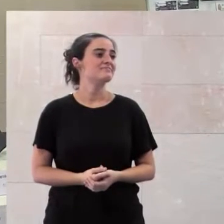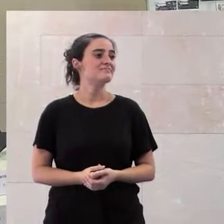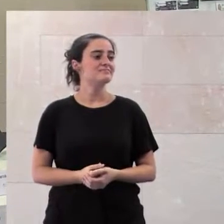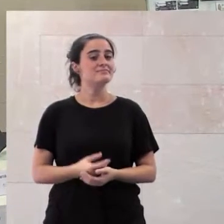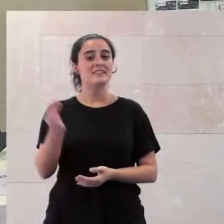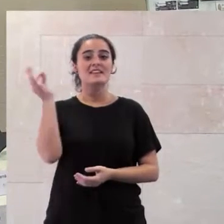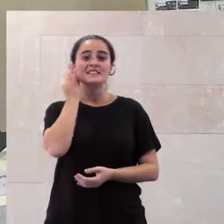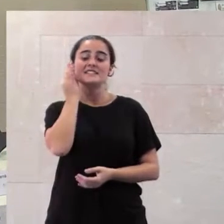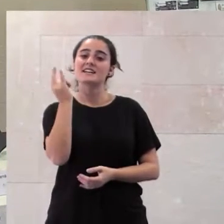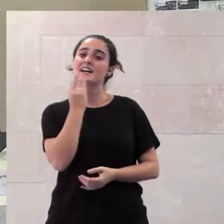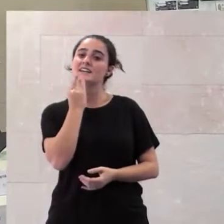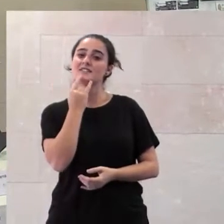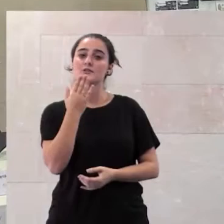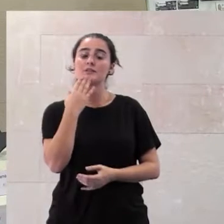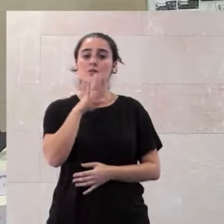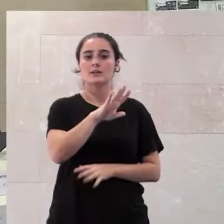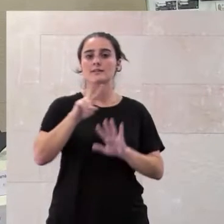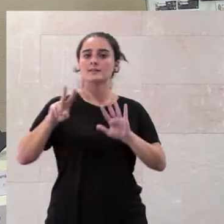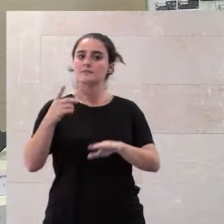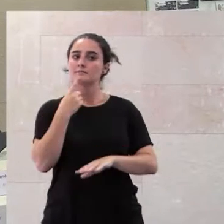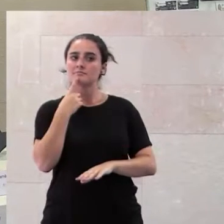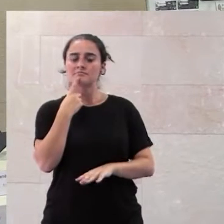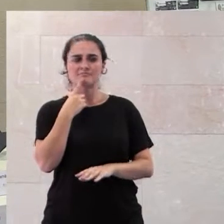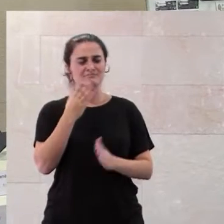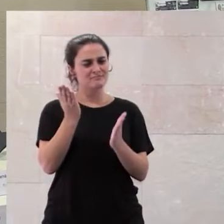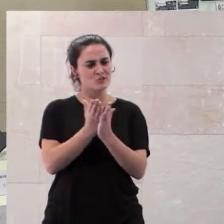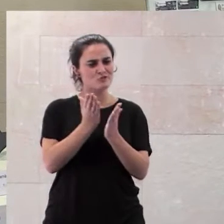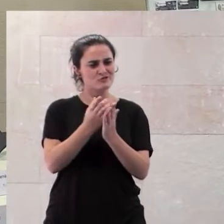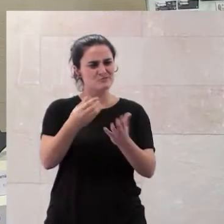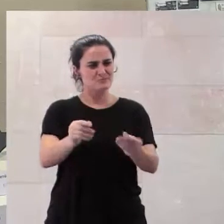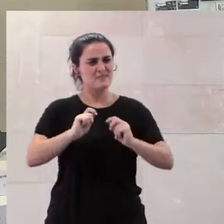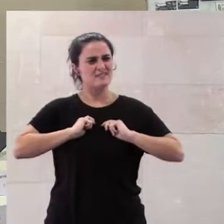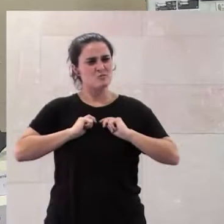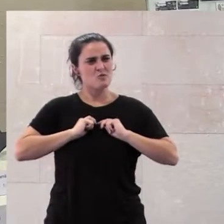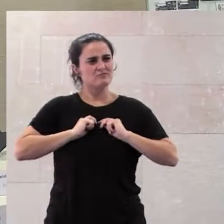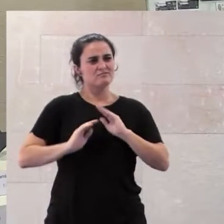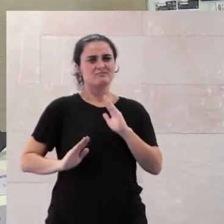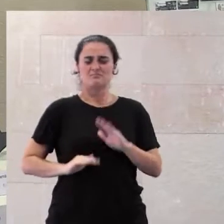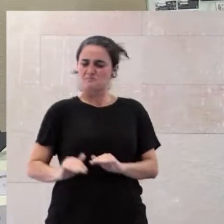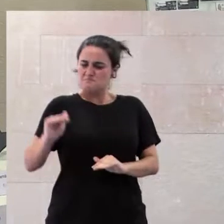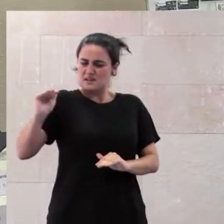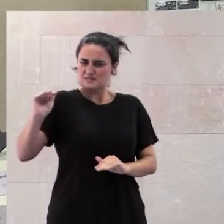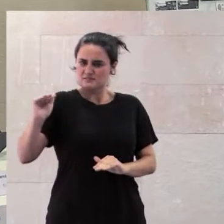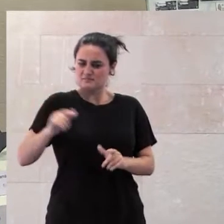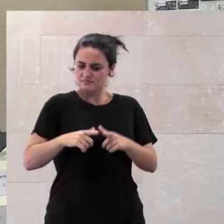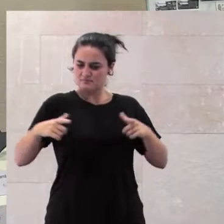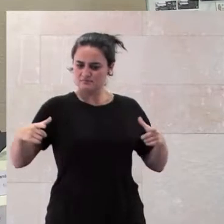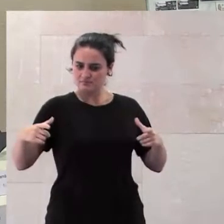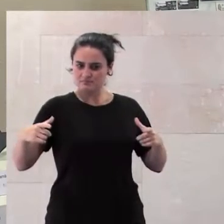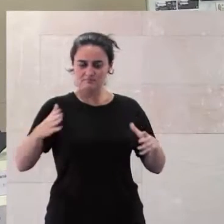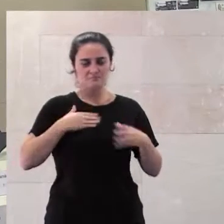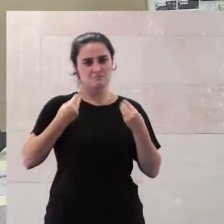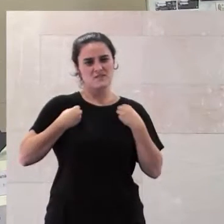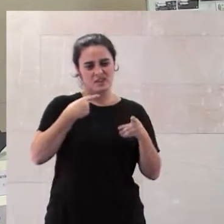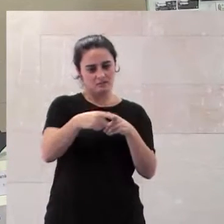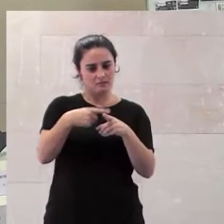Una chica de Guecho de 47 años dice: veo que los cursos me ayudan a crecer. Me ayudan a entender muchas cosas de mi